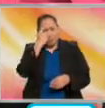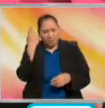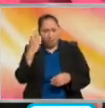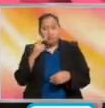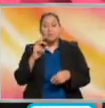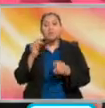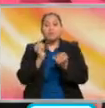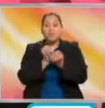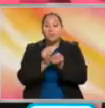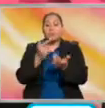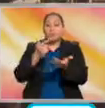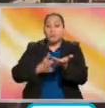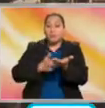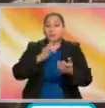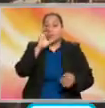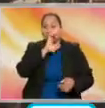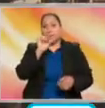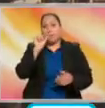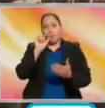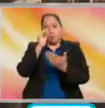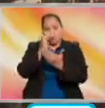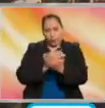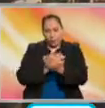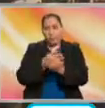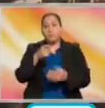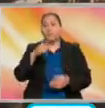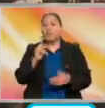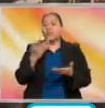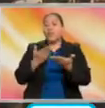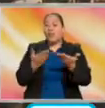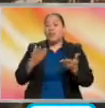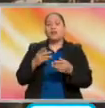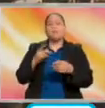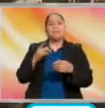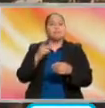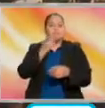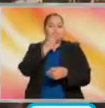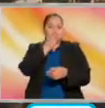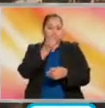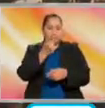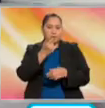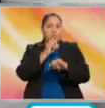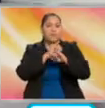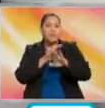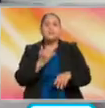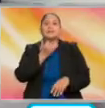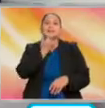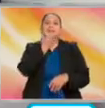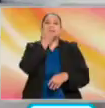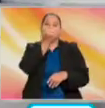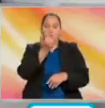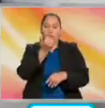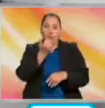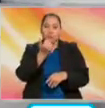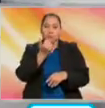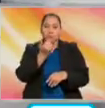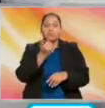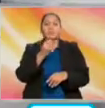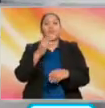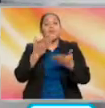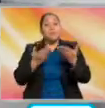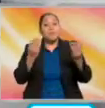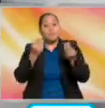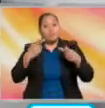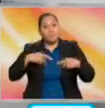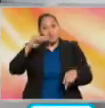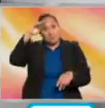bajo en calorías. ¿Qué ha pasado? Que se ha desvirtuado la información en relación al huevo y ahora muchas